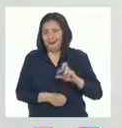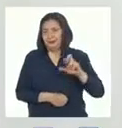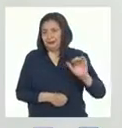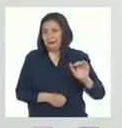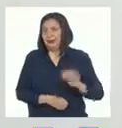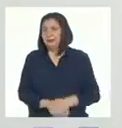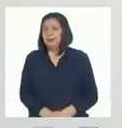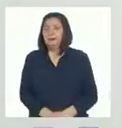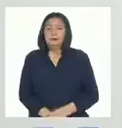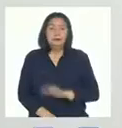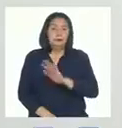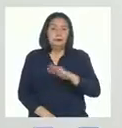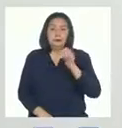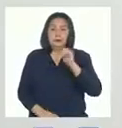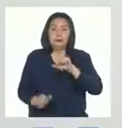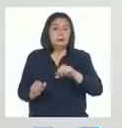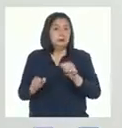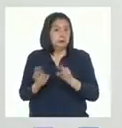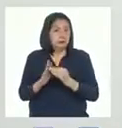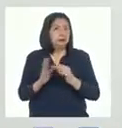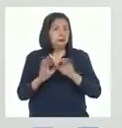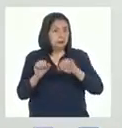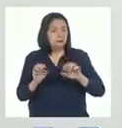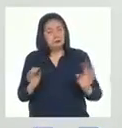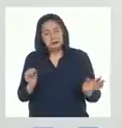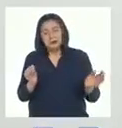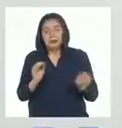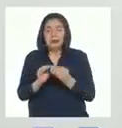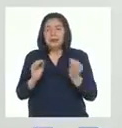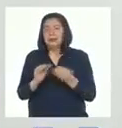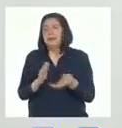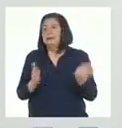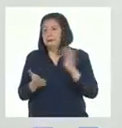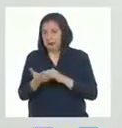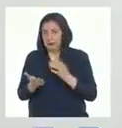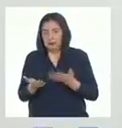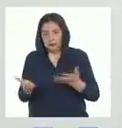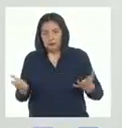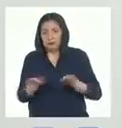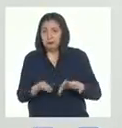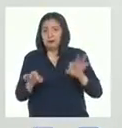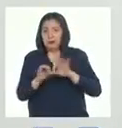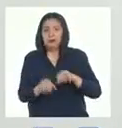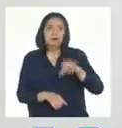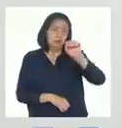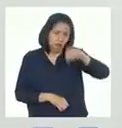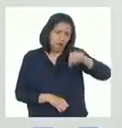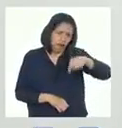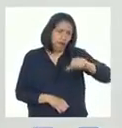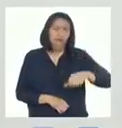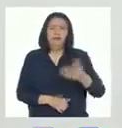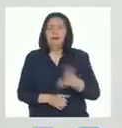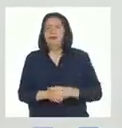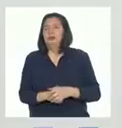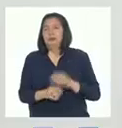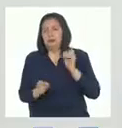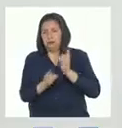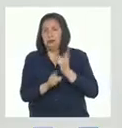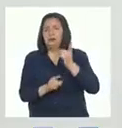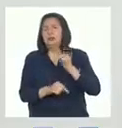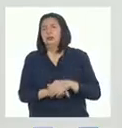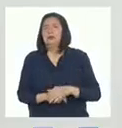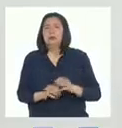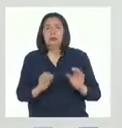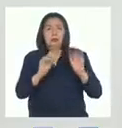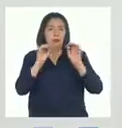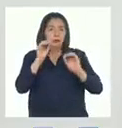Yunque. Las chicas y chicos en casa también pueden agregar otros datos relevantes, ¿verdad, profesor? Exacto, Patricia.